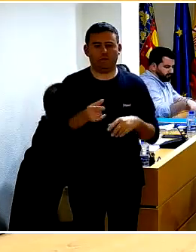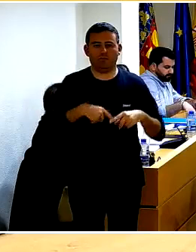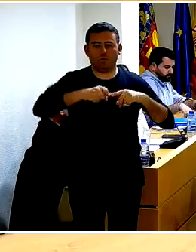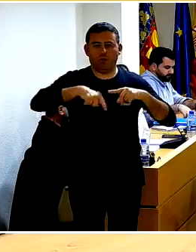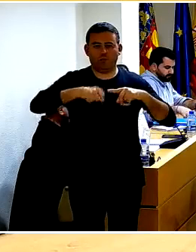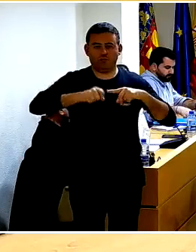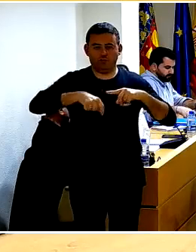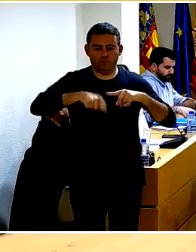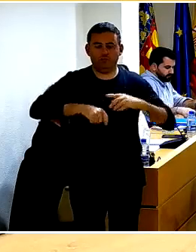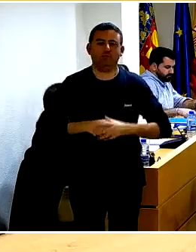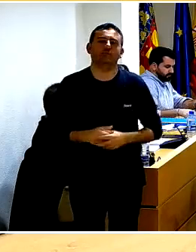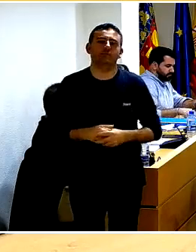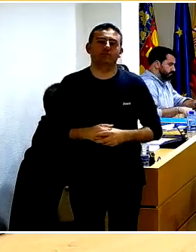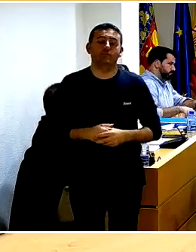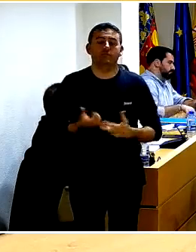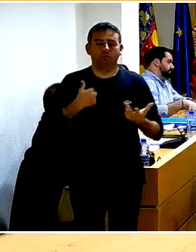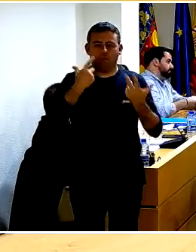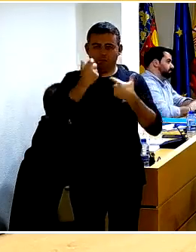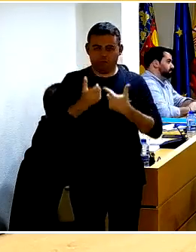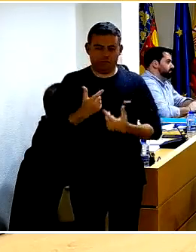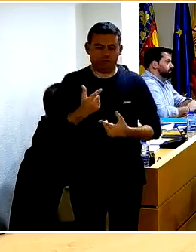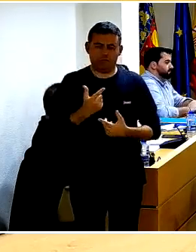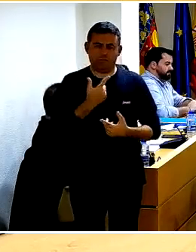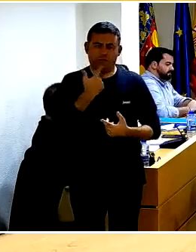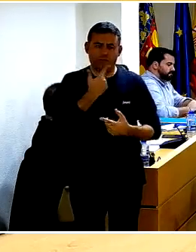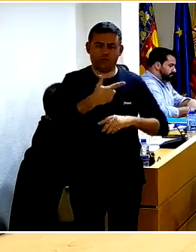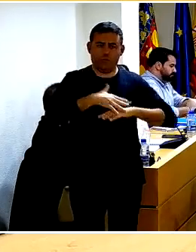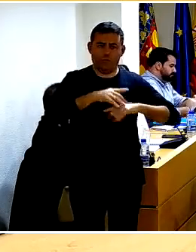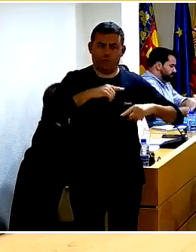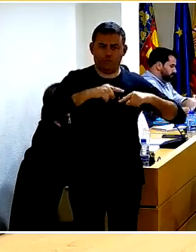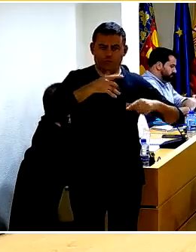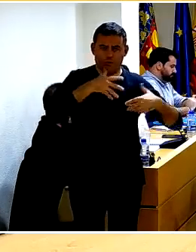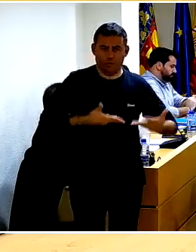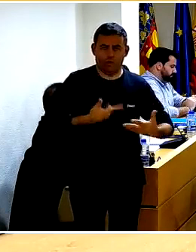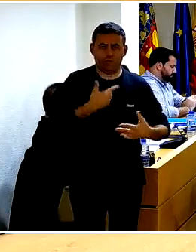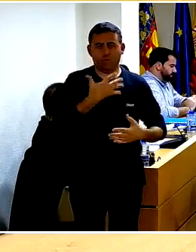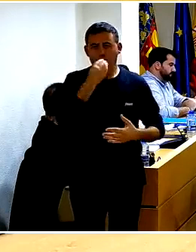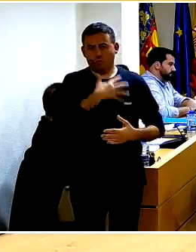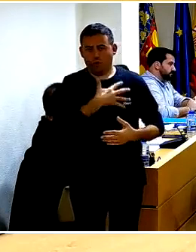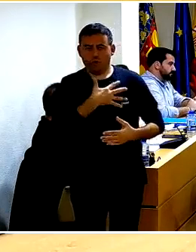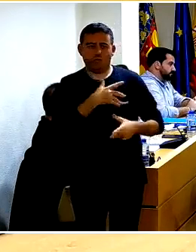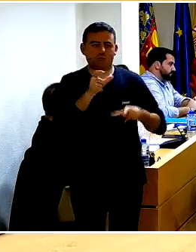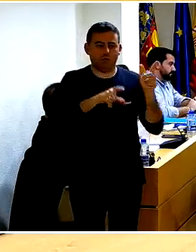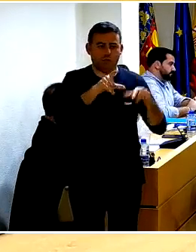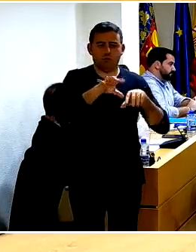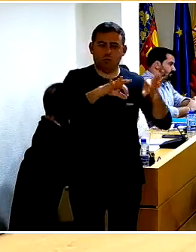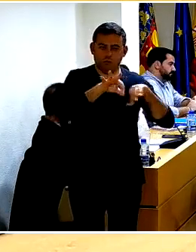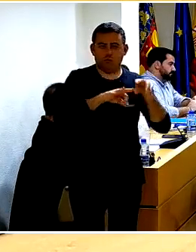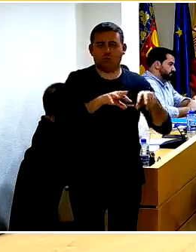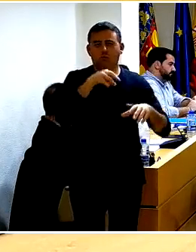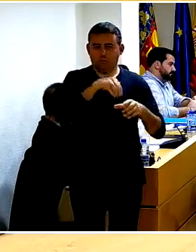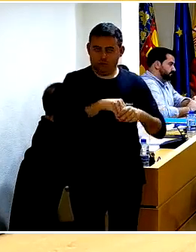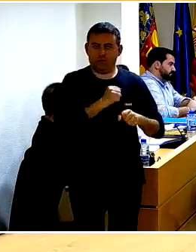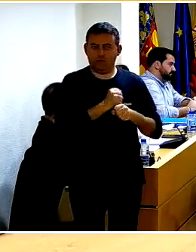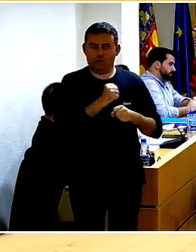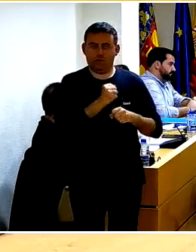que están aumentando para prestar esos servicios resulta que sirven para mejorar la vida de los ciudadanos, pues nos